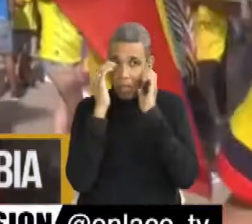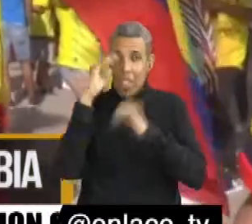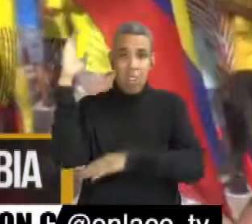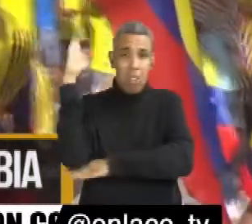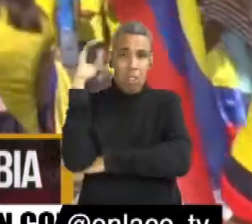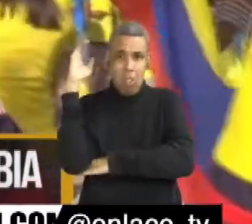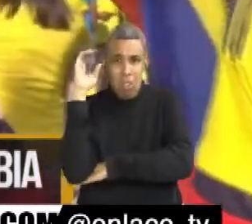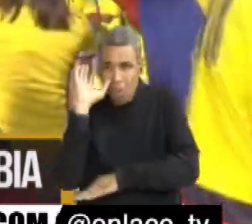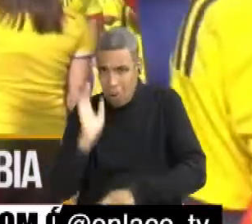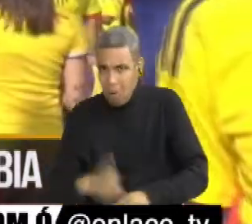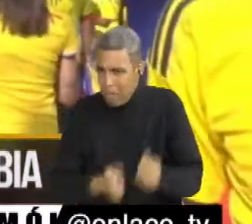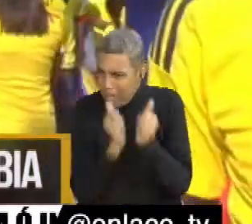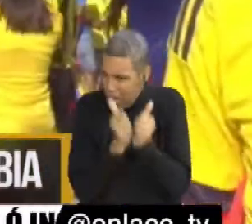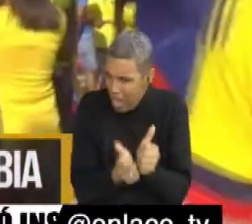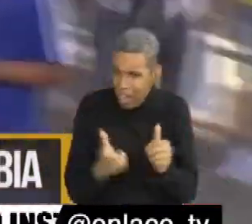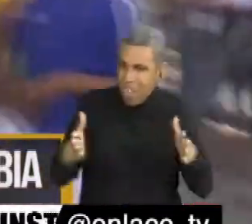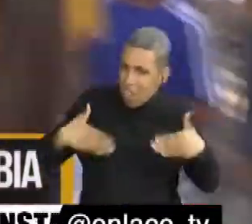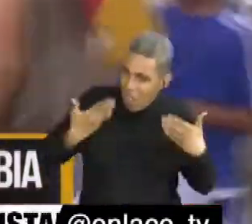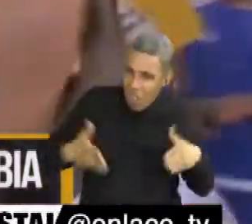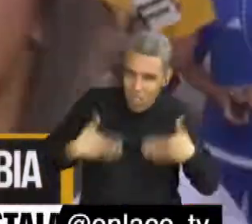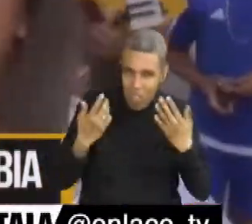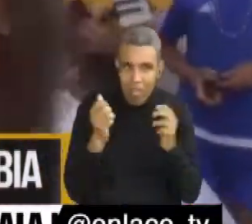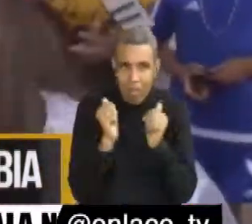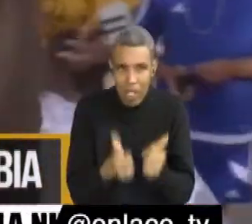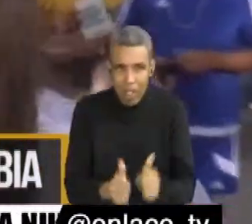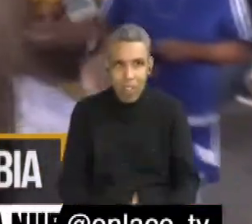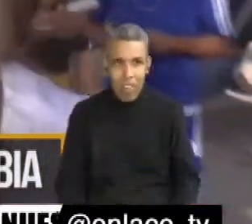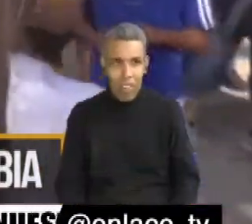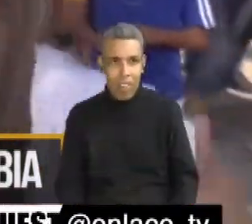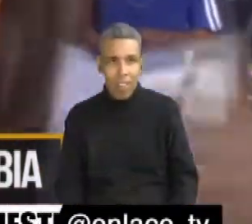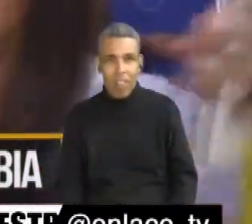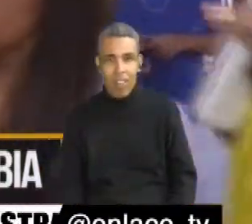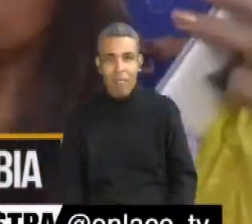cualquier parte del mundo el sabor lo pone Colombia.